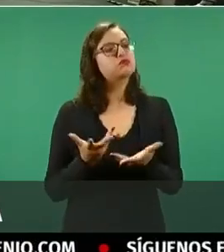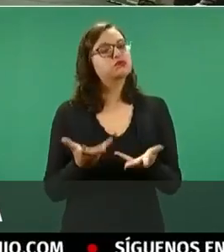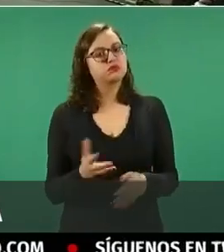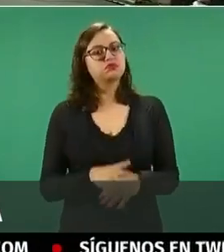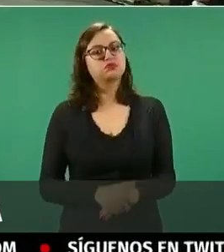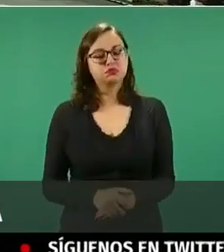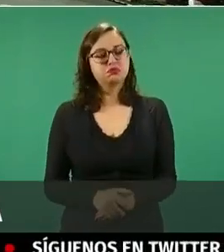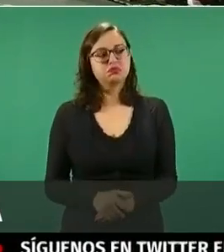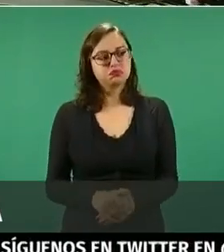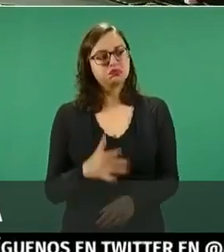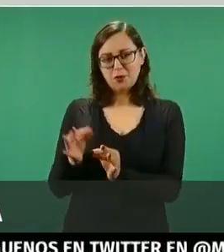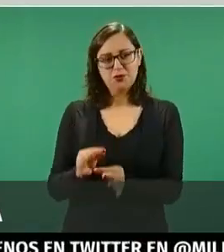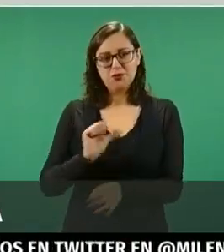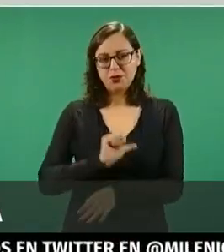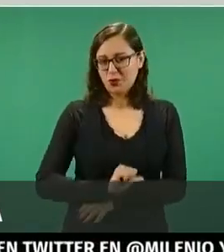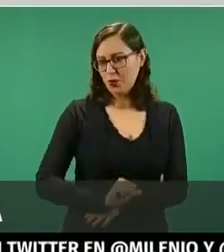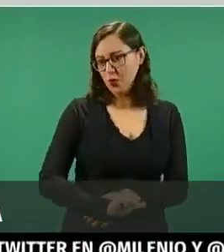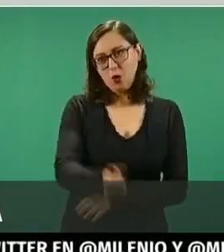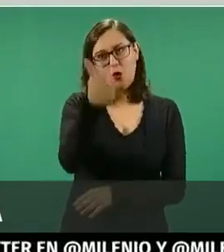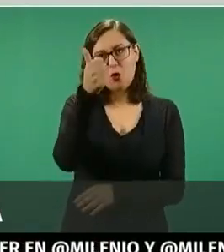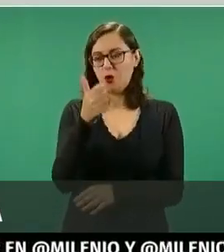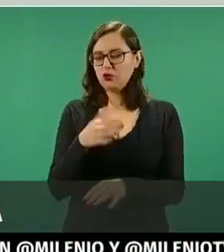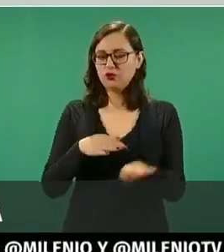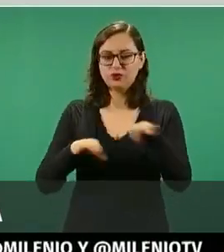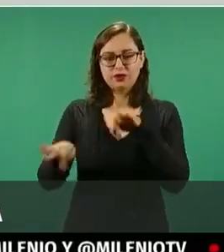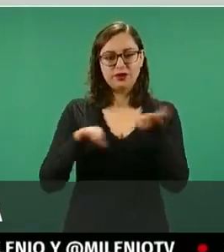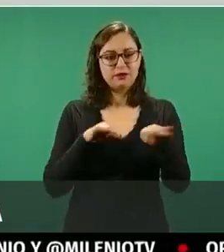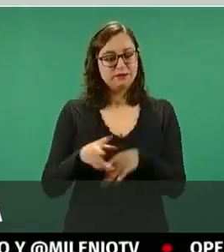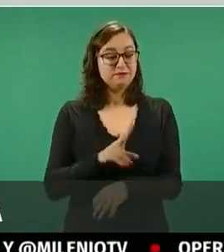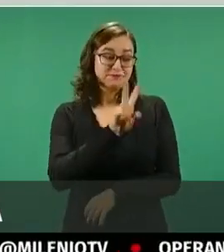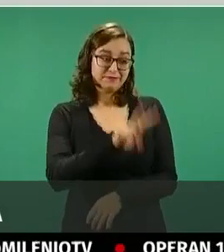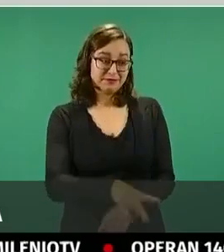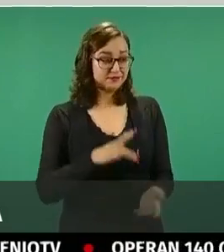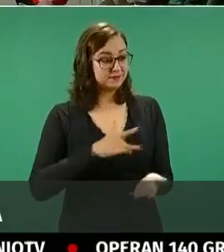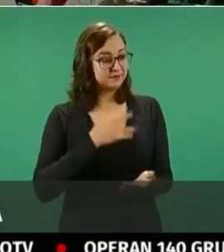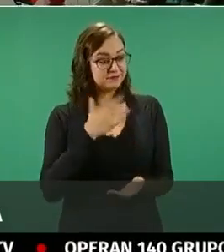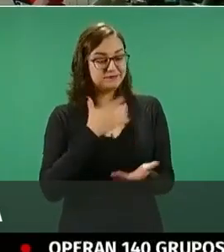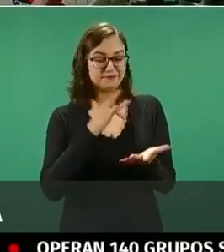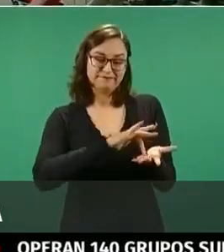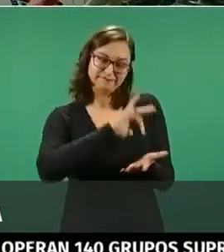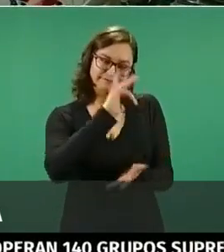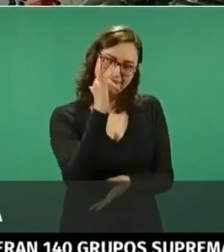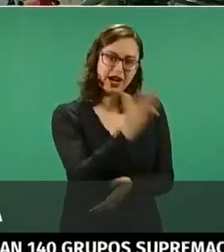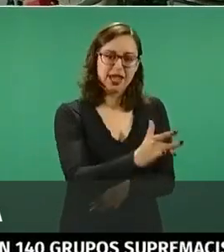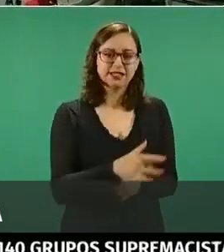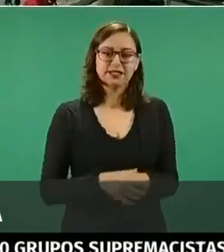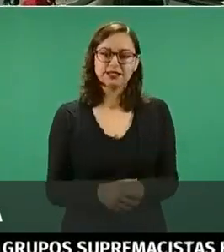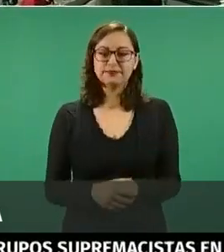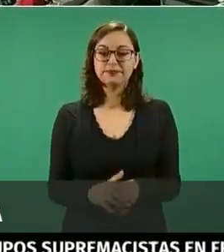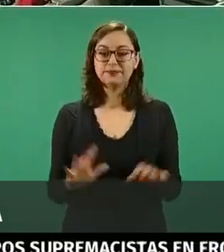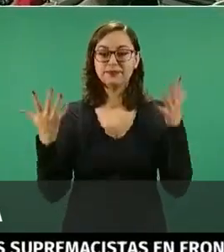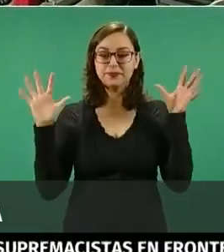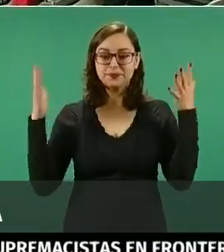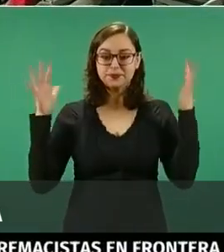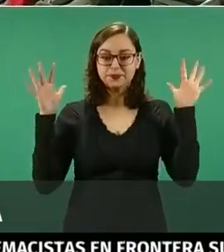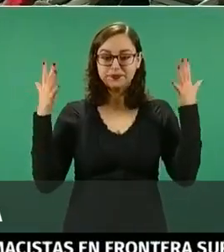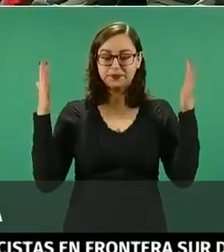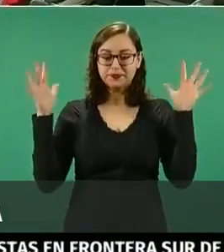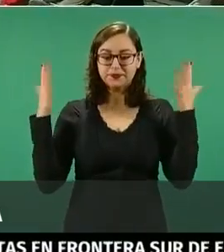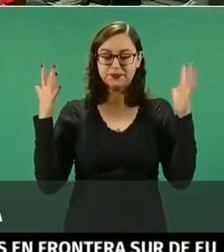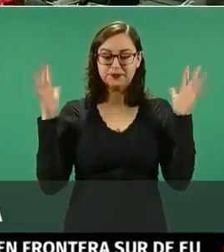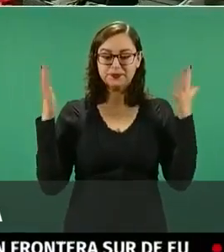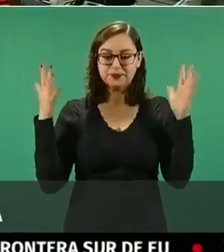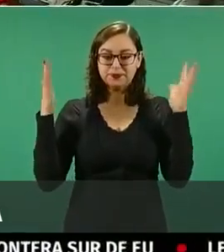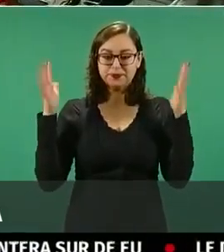ese centro de justicia en el Reclusorio Sur, ordenó la entrega de los citatorios a las mencionadas personas y para que se presenten pues hoy